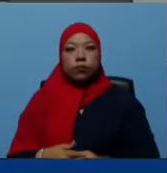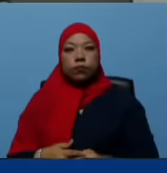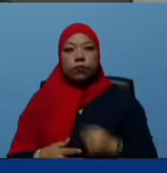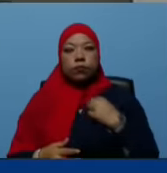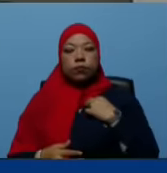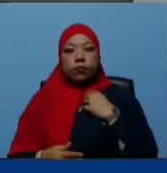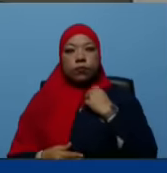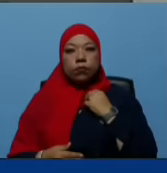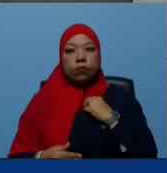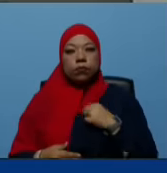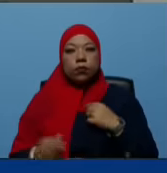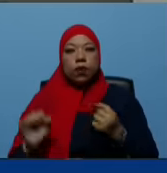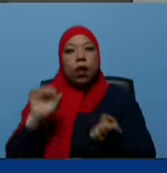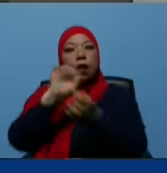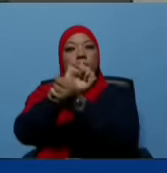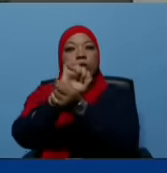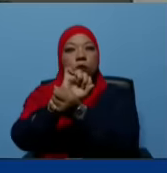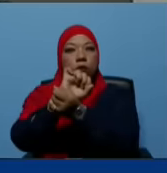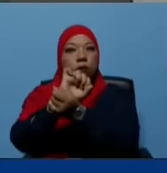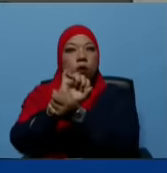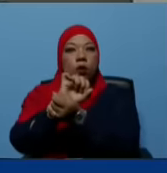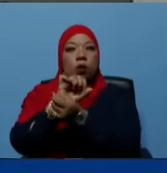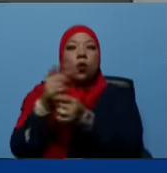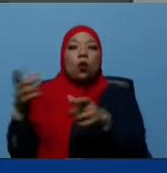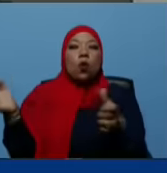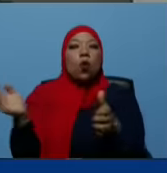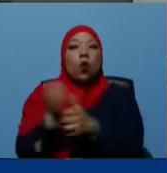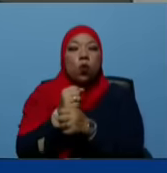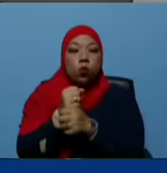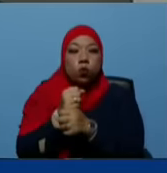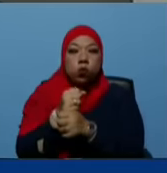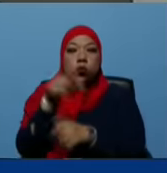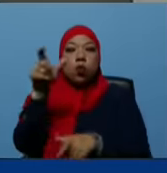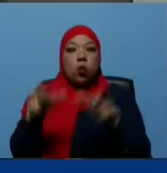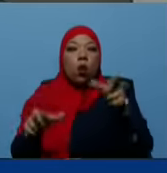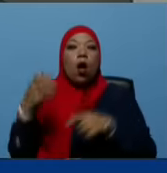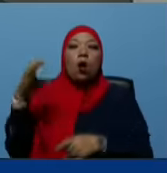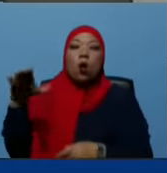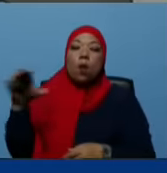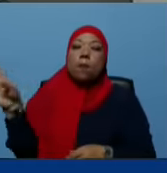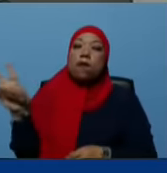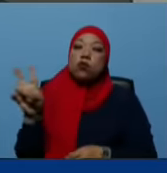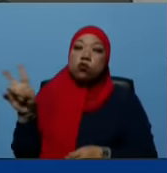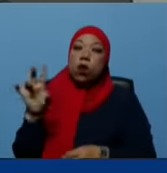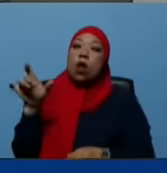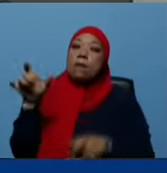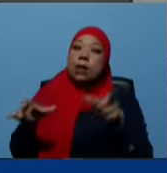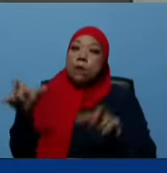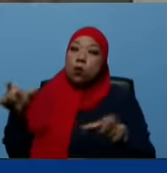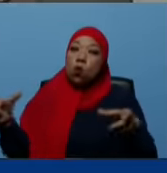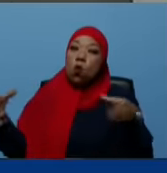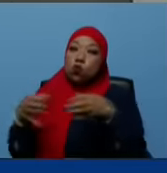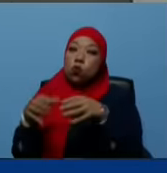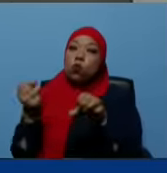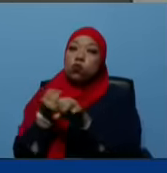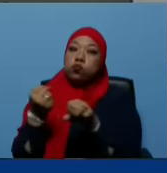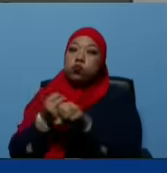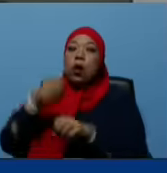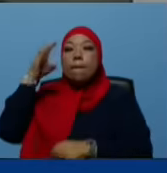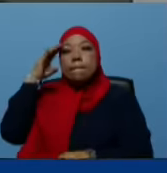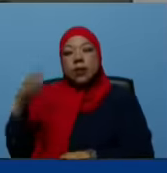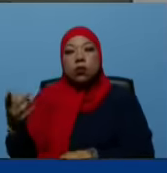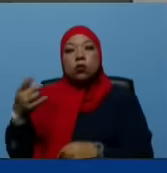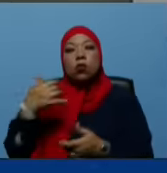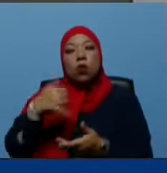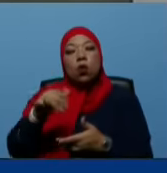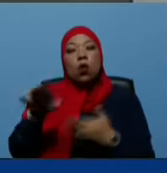Fueron capturados, infraganti, los colombianos y venezolanos, miembros del grupo paramilitar del